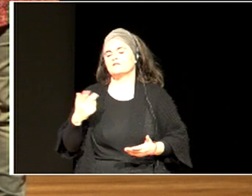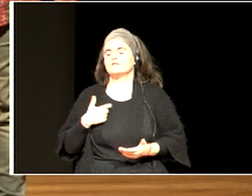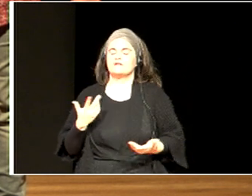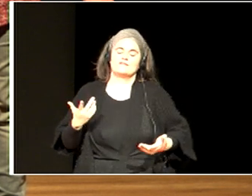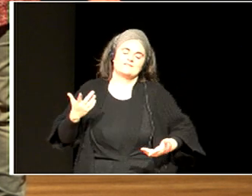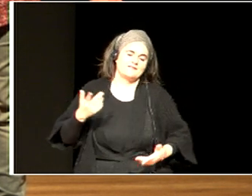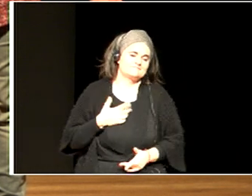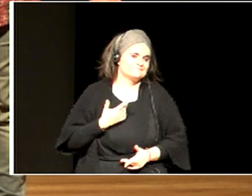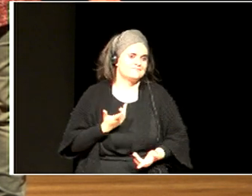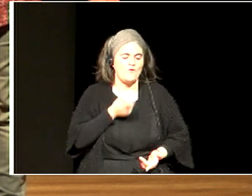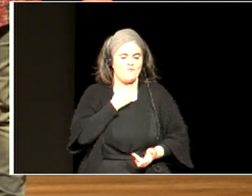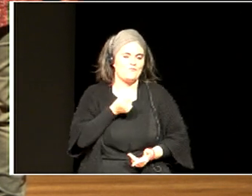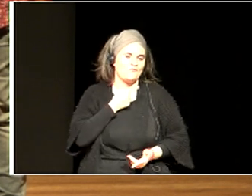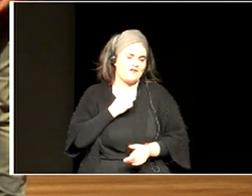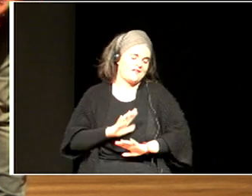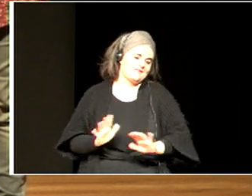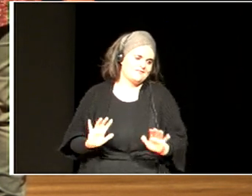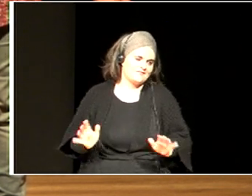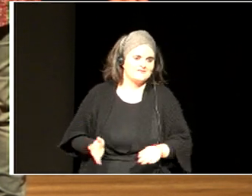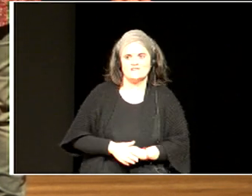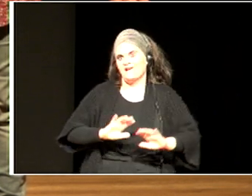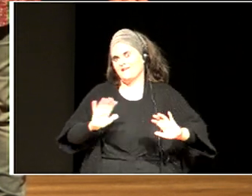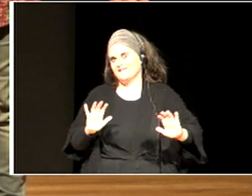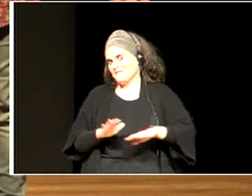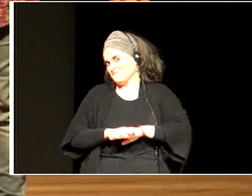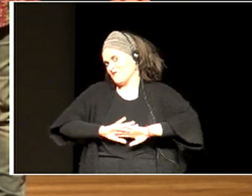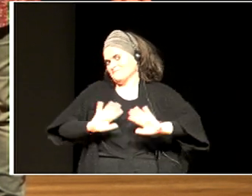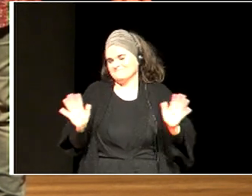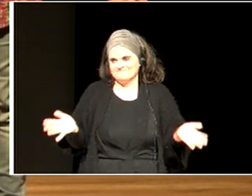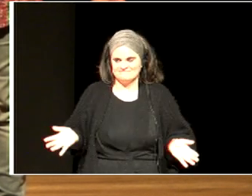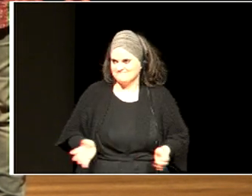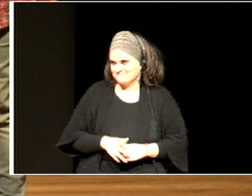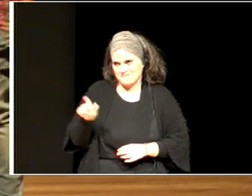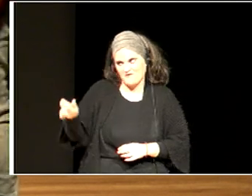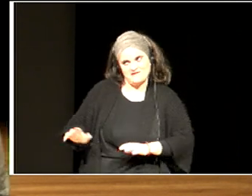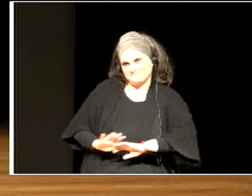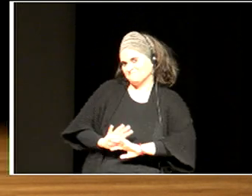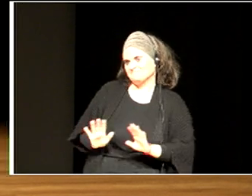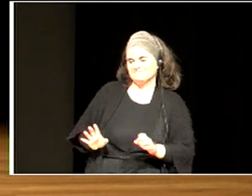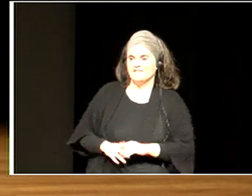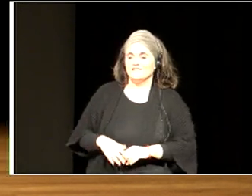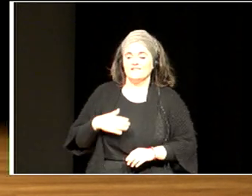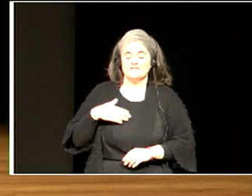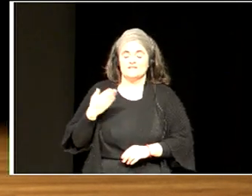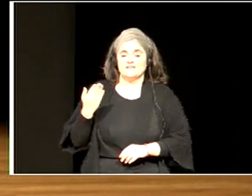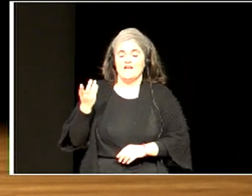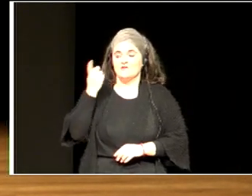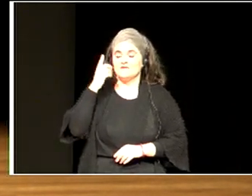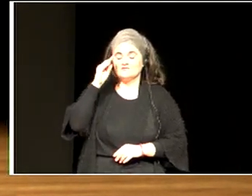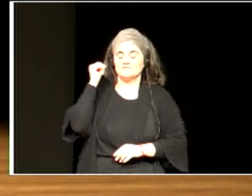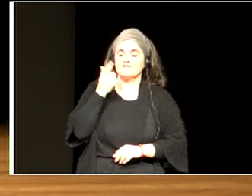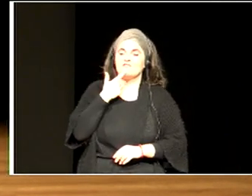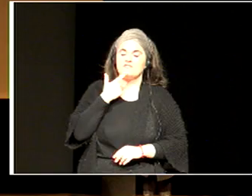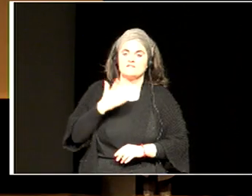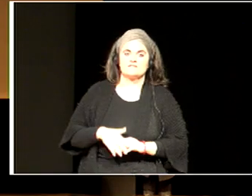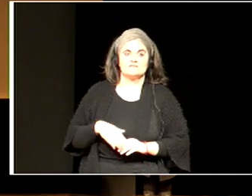humor una mujer alegre básicamente sabes porque a mí lo que se me olvidó decirle al alumnado es que tenga mucho cuidado